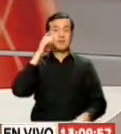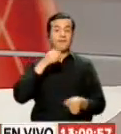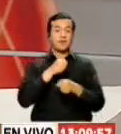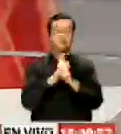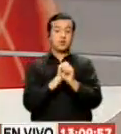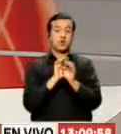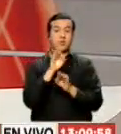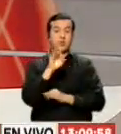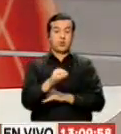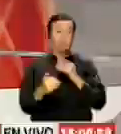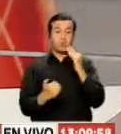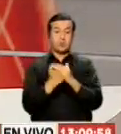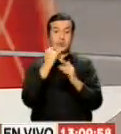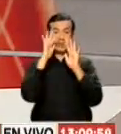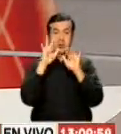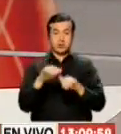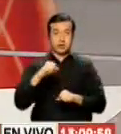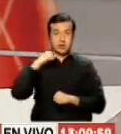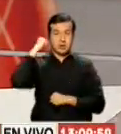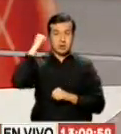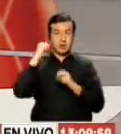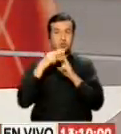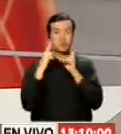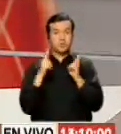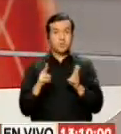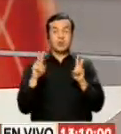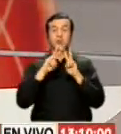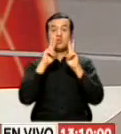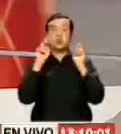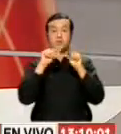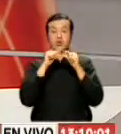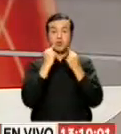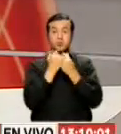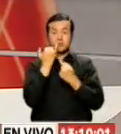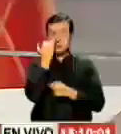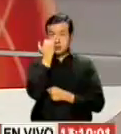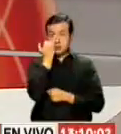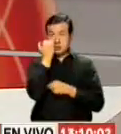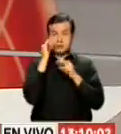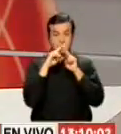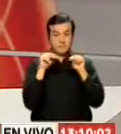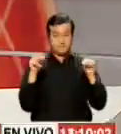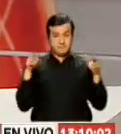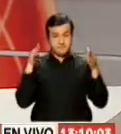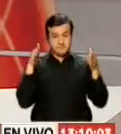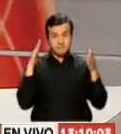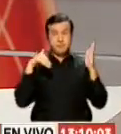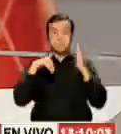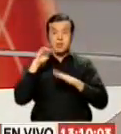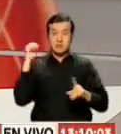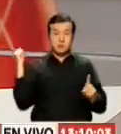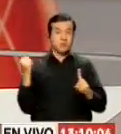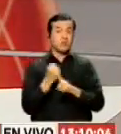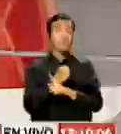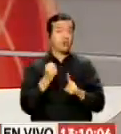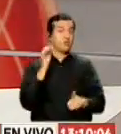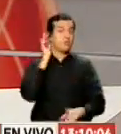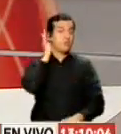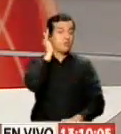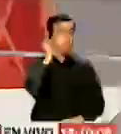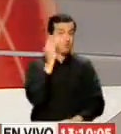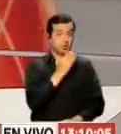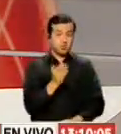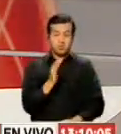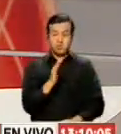Pueblo y la nueva Secretaría de Derechos Humanos gira en torno a los pueblos indígenas y la naturaleza, además de la violencia contra las mujeres.